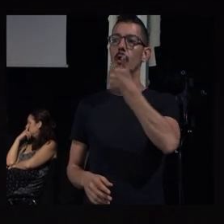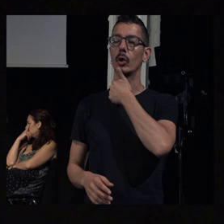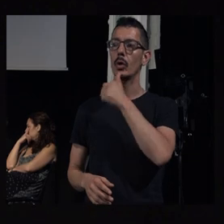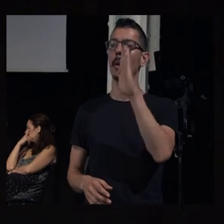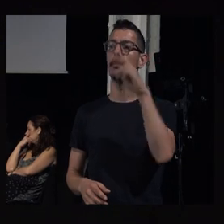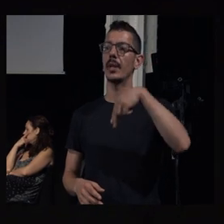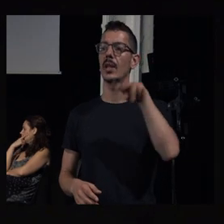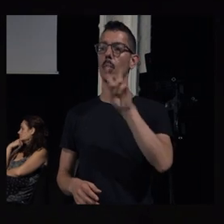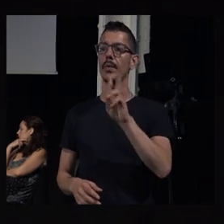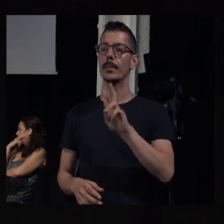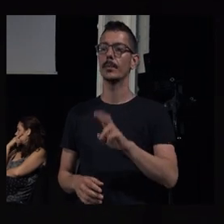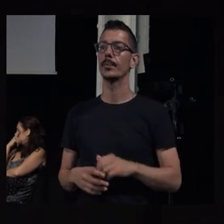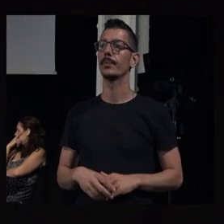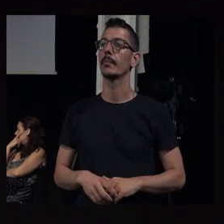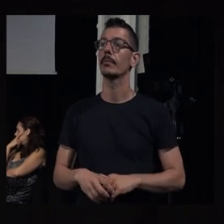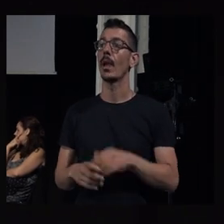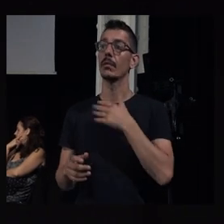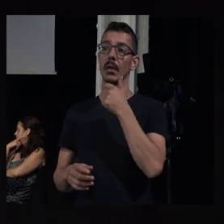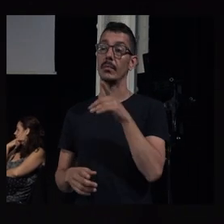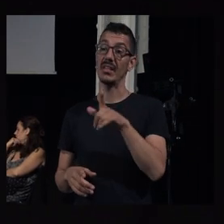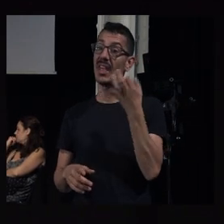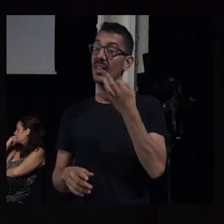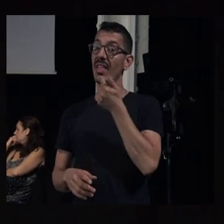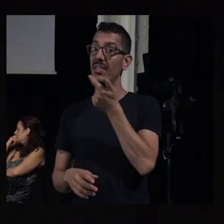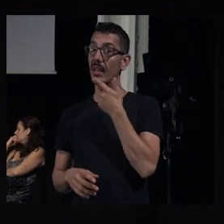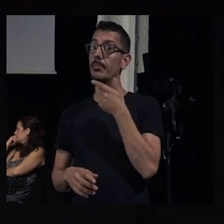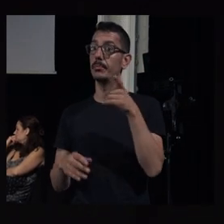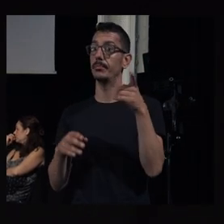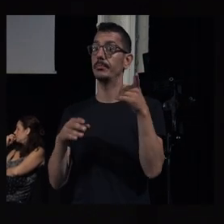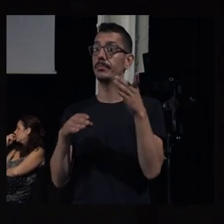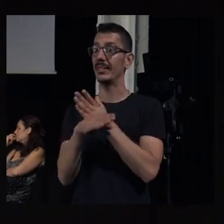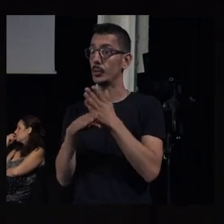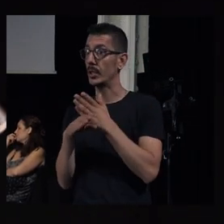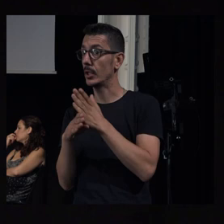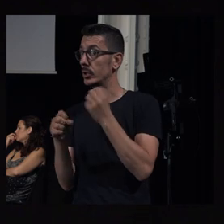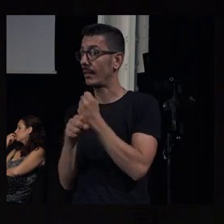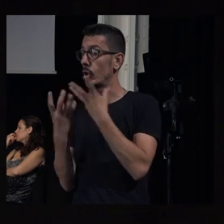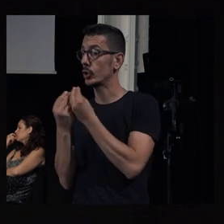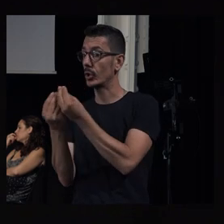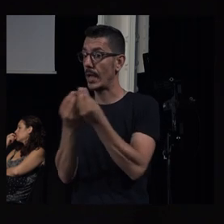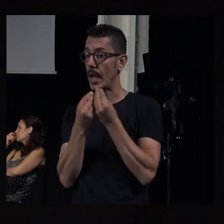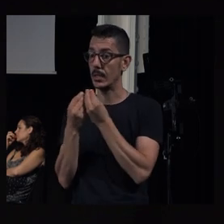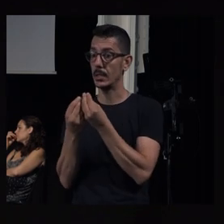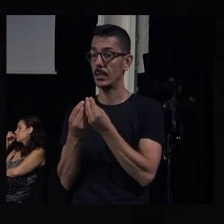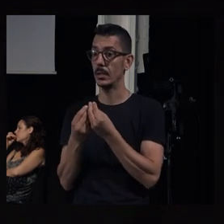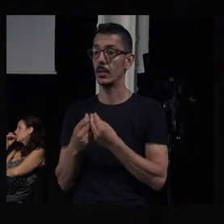Creo que estas cosas hay que decirlas, es decir, con qué partidos políticos hemos trabajado, porque es distinto trabajar para el PNV o para trabajar para otro